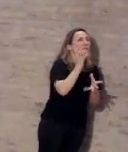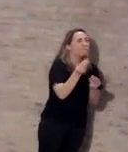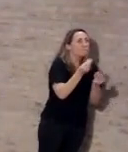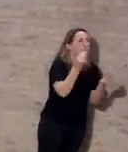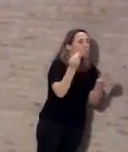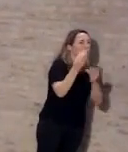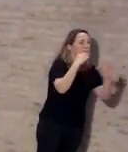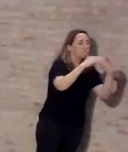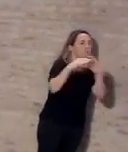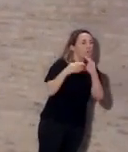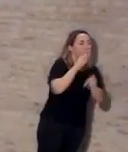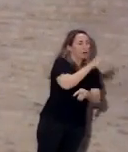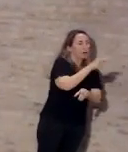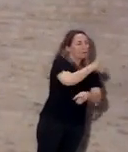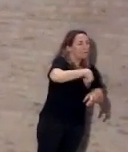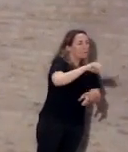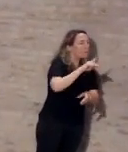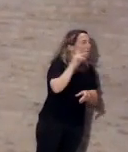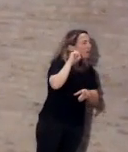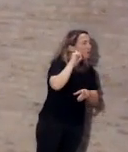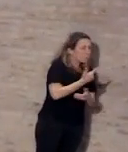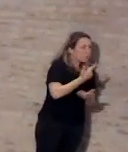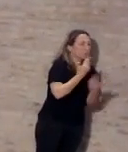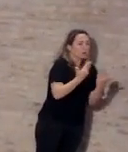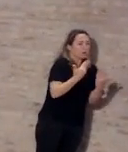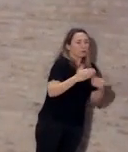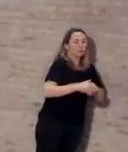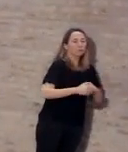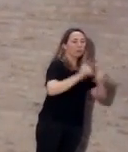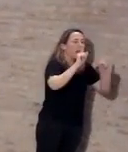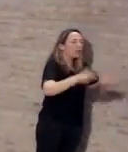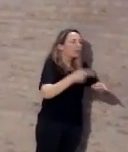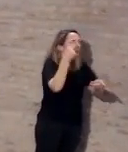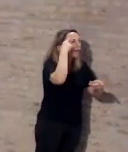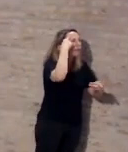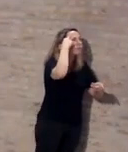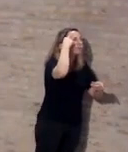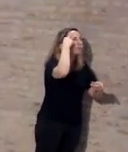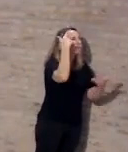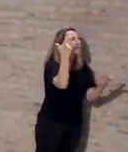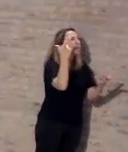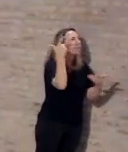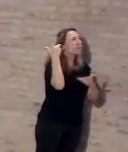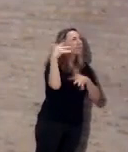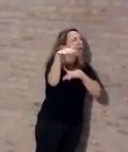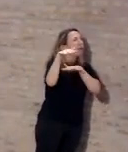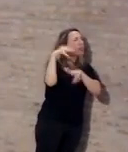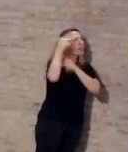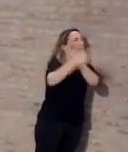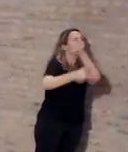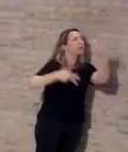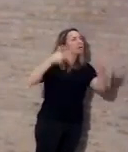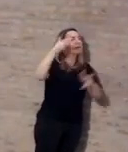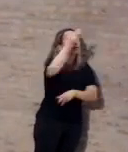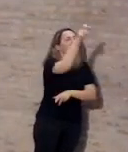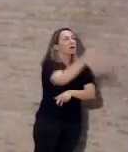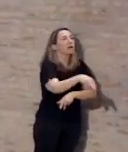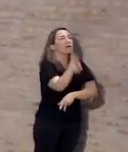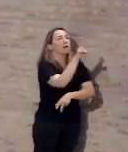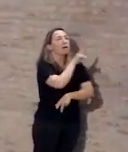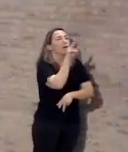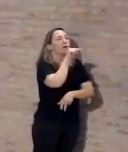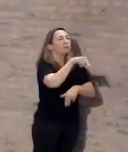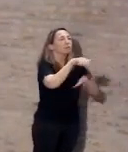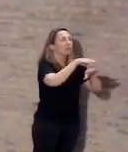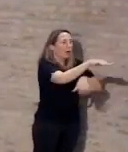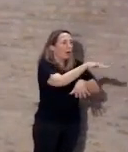o de algún modo de que se puedan comunicar de otro modo y también pensaba recién cuando decías contabas esto de la mujer que